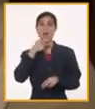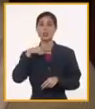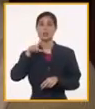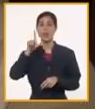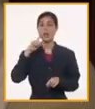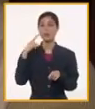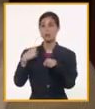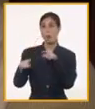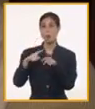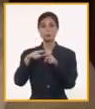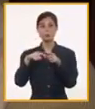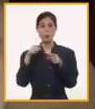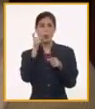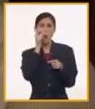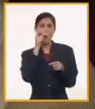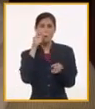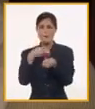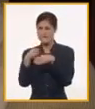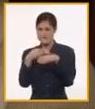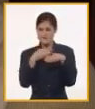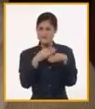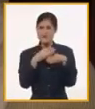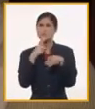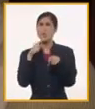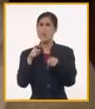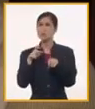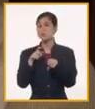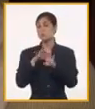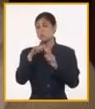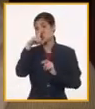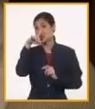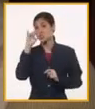eran comunistas, ellos eran comunistas, y tenían siempre una bronca